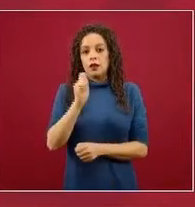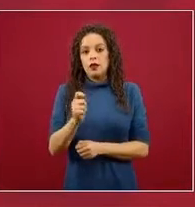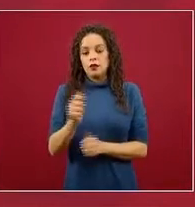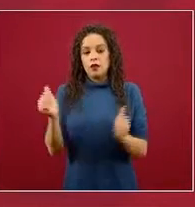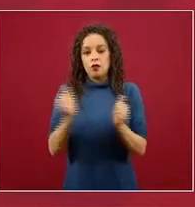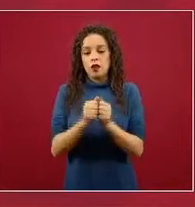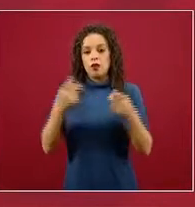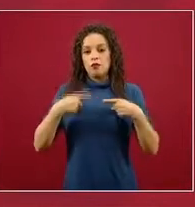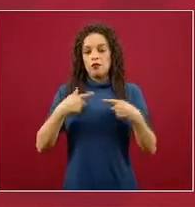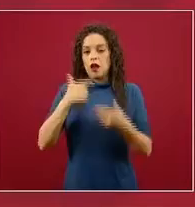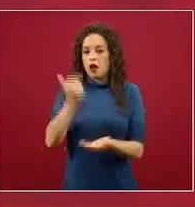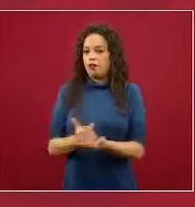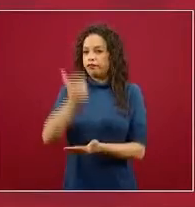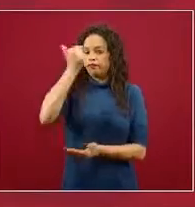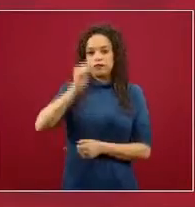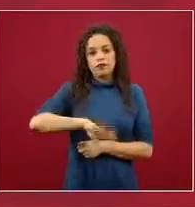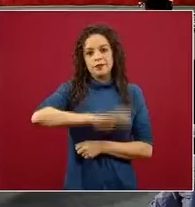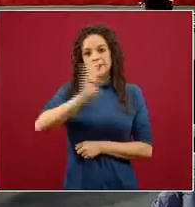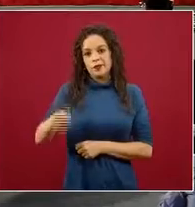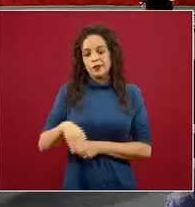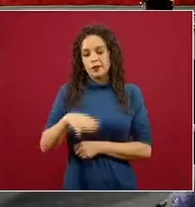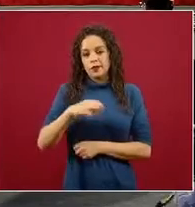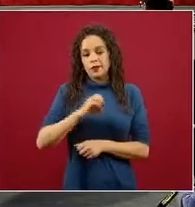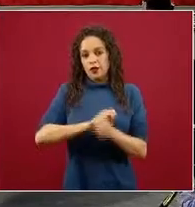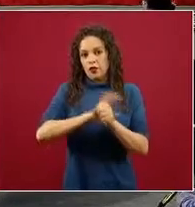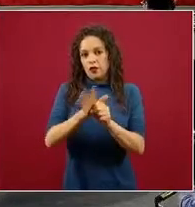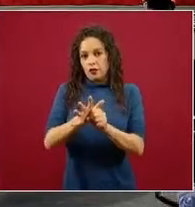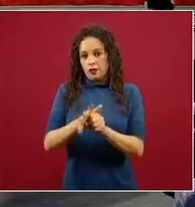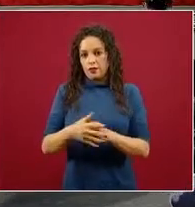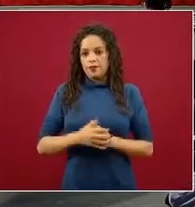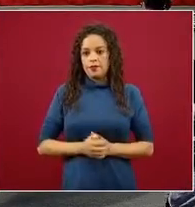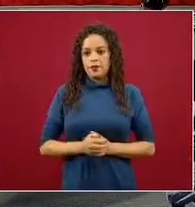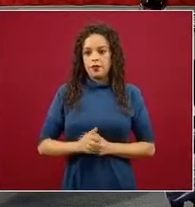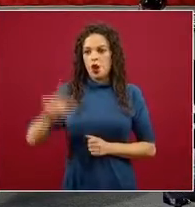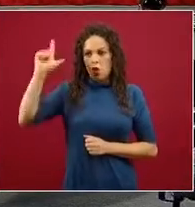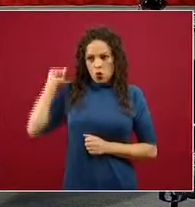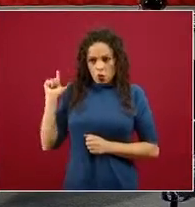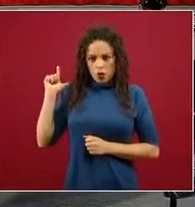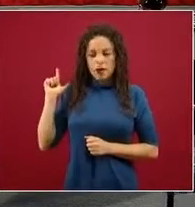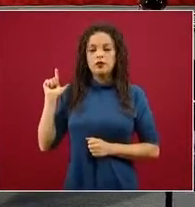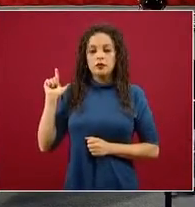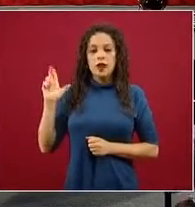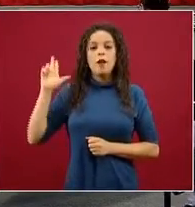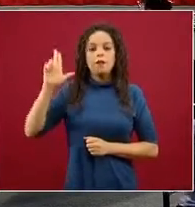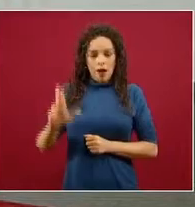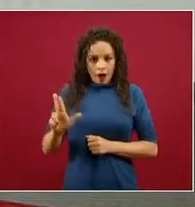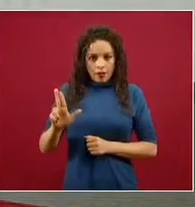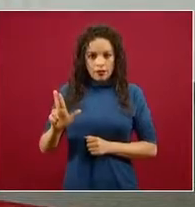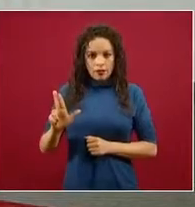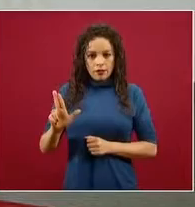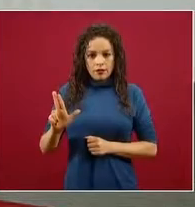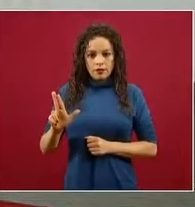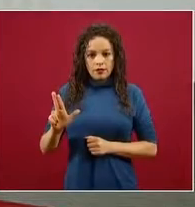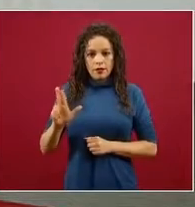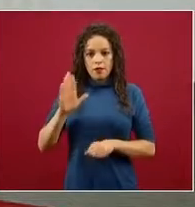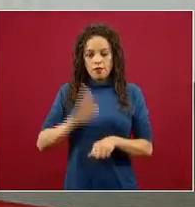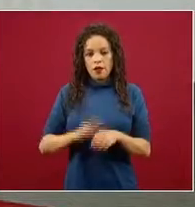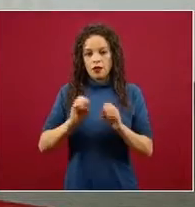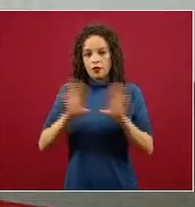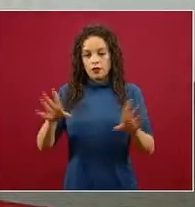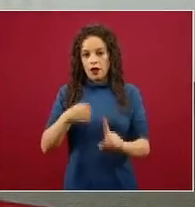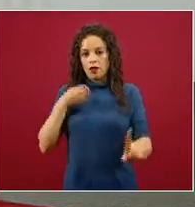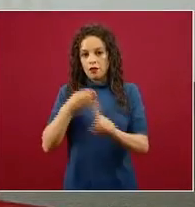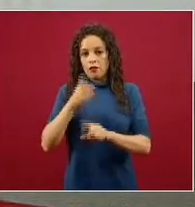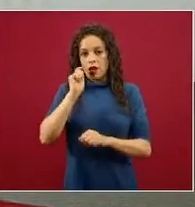casos fatales de COVID. Todos los lunes lo presentamos. Este lunes que acaba de pasar lo presentamos, el martes lo presentamos en el caso específico